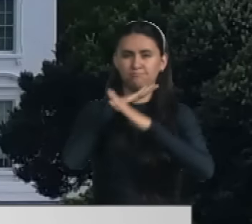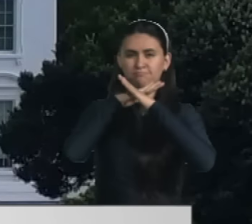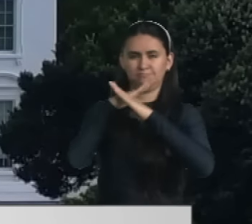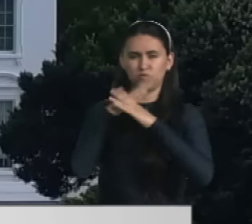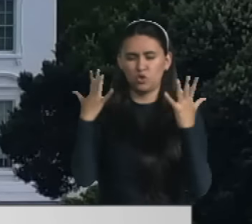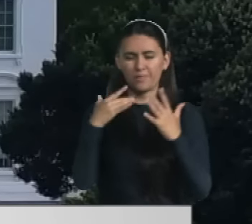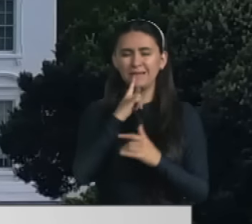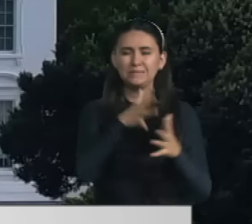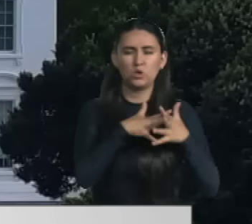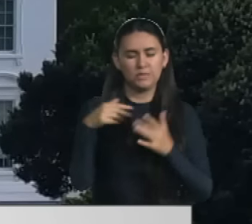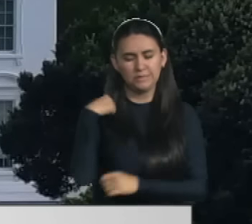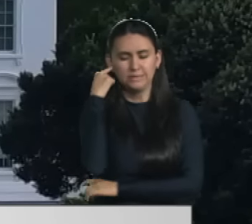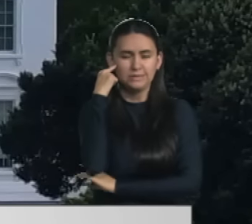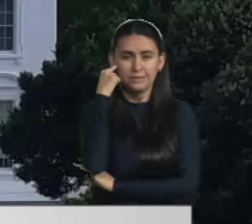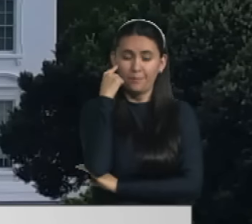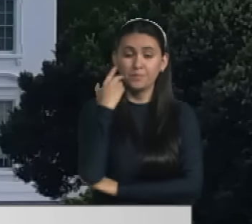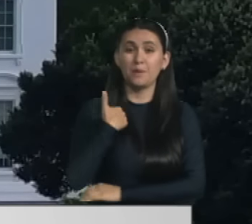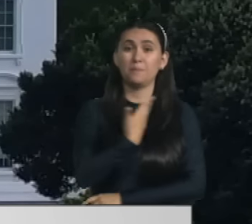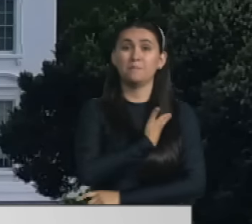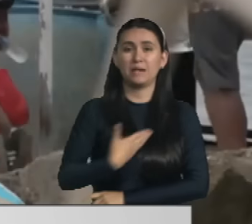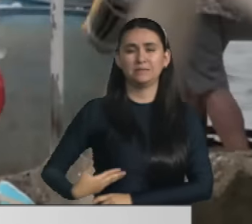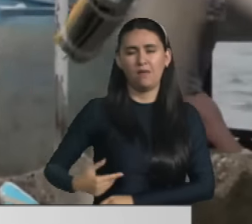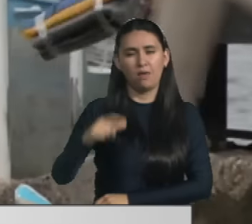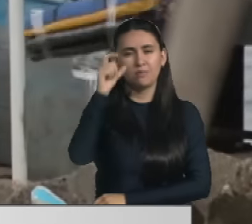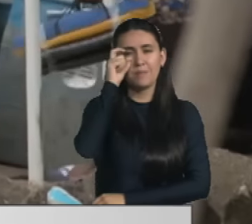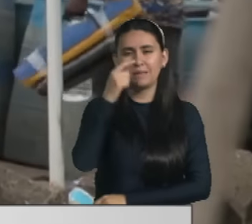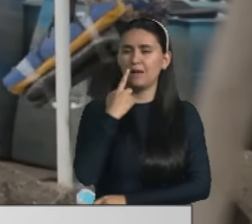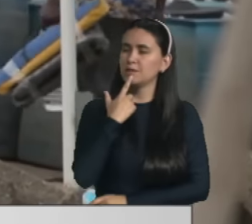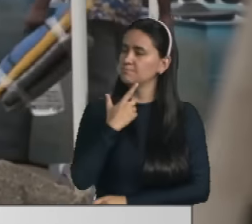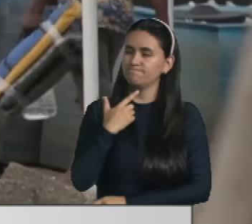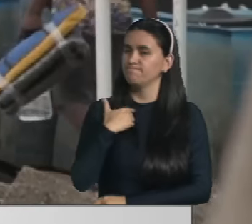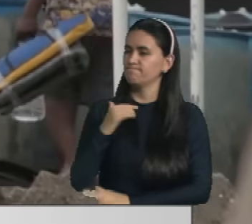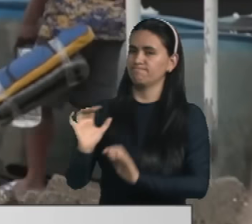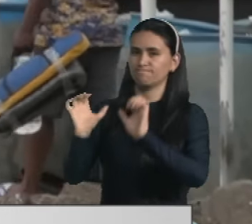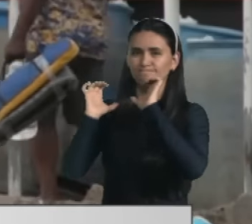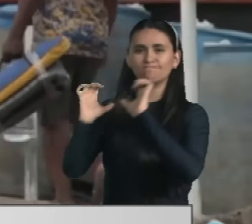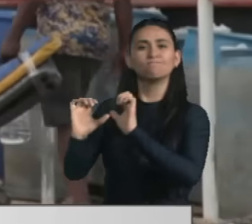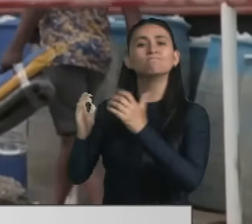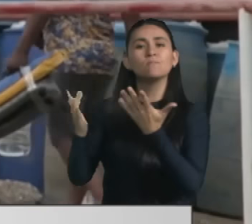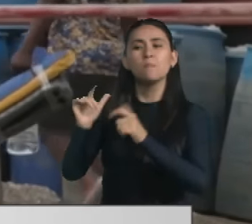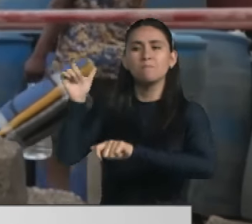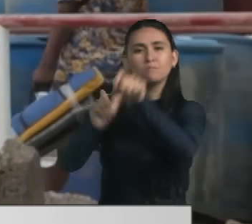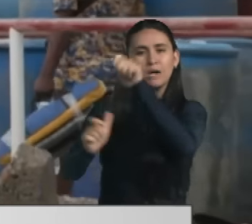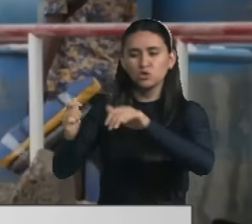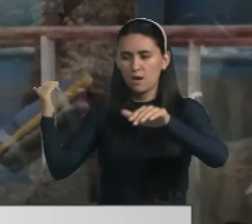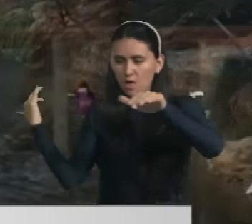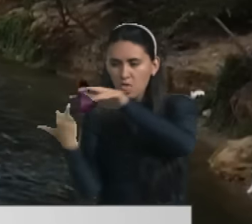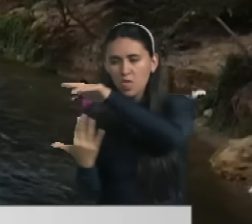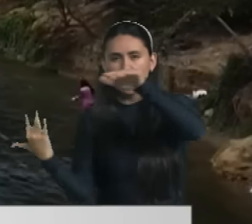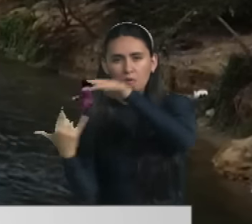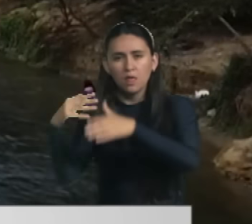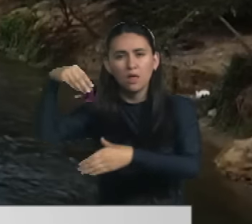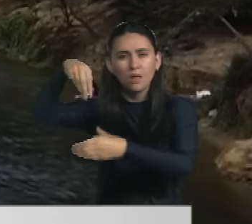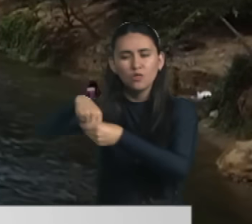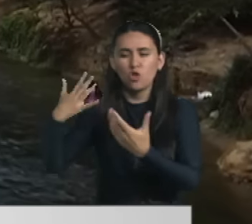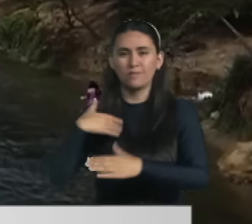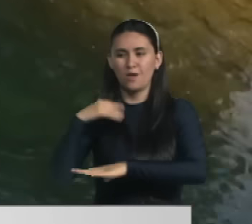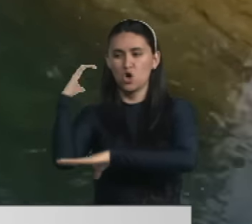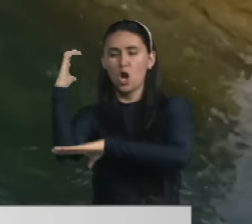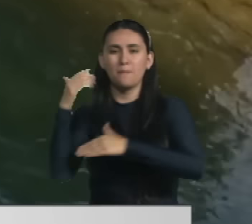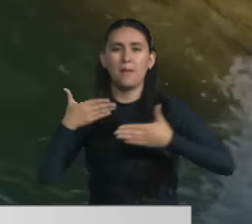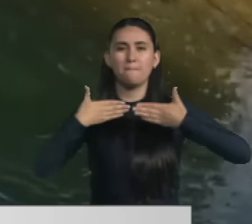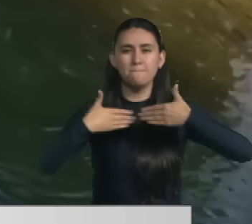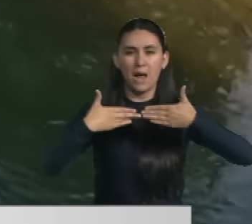La Casa Blanca anunció que intensificará su lucha contra el tráfico de seres humanos en la selva del Darién, entre Colombia y